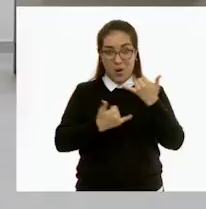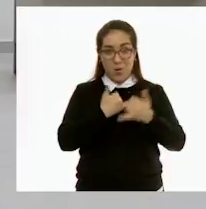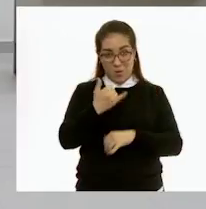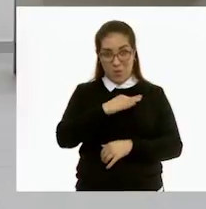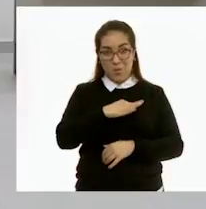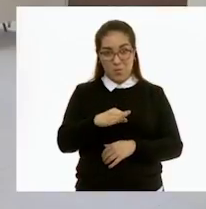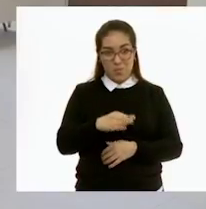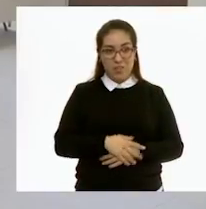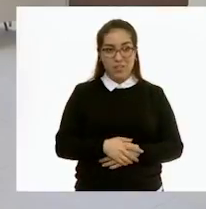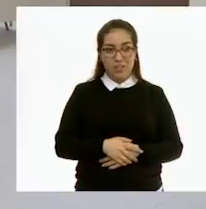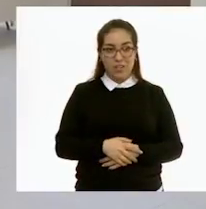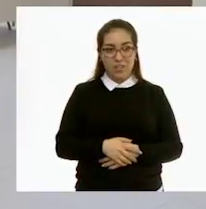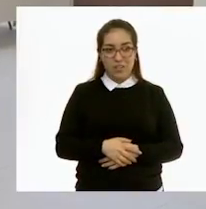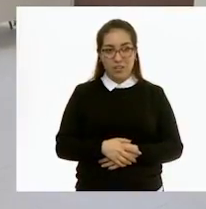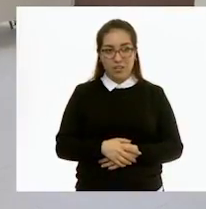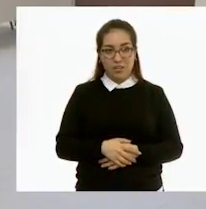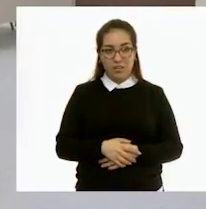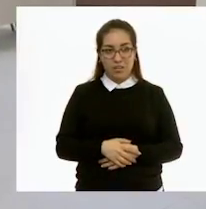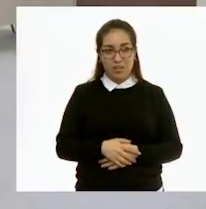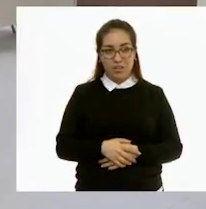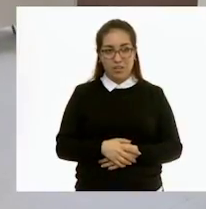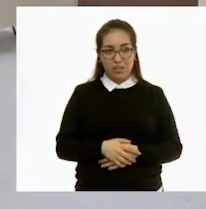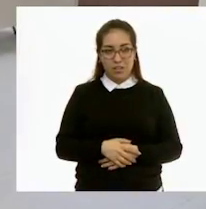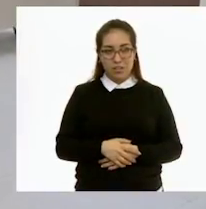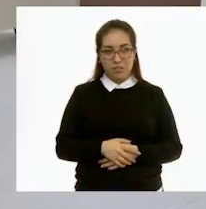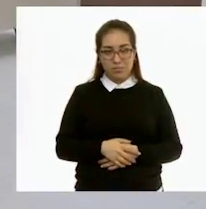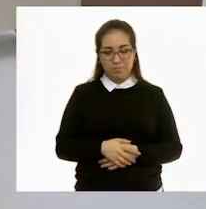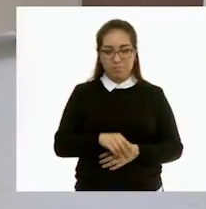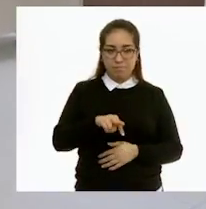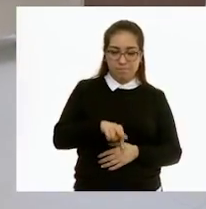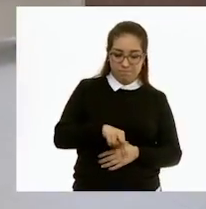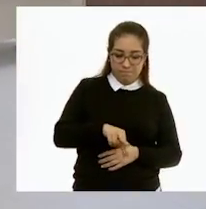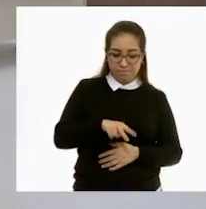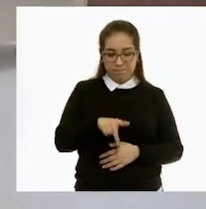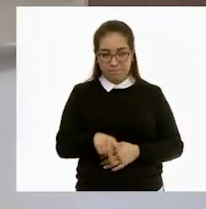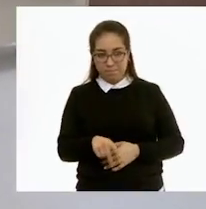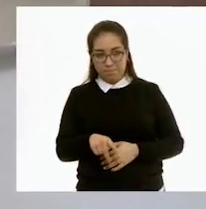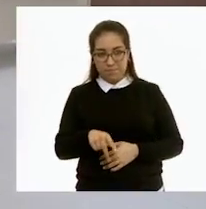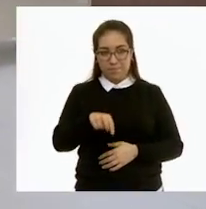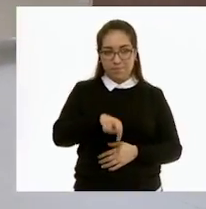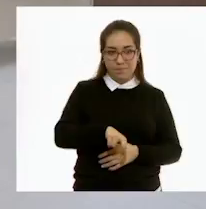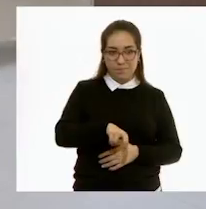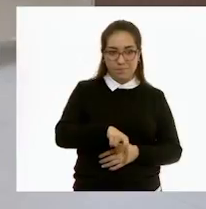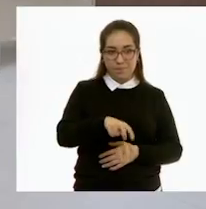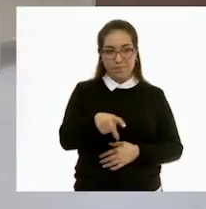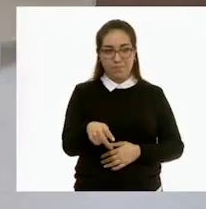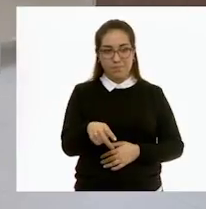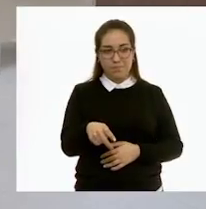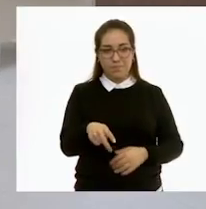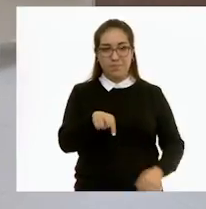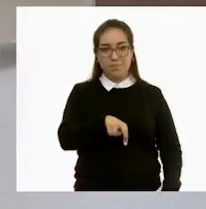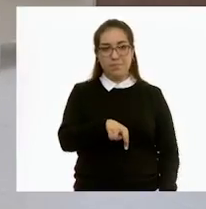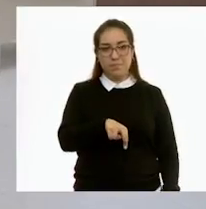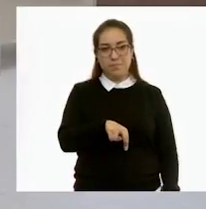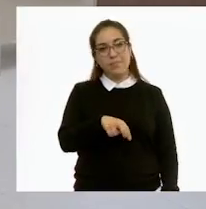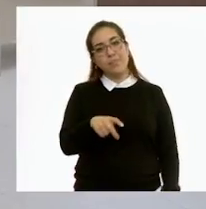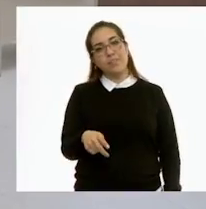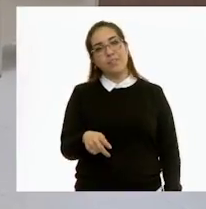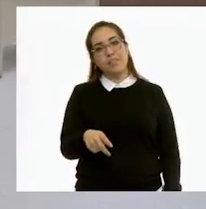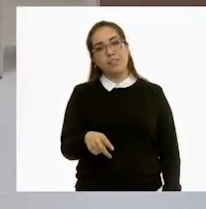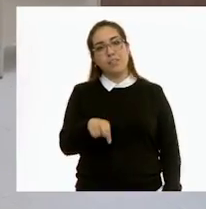el juego. Tobi, chupa, chona, tapagayo,